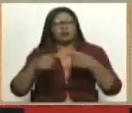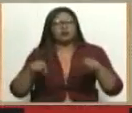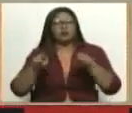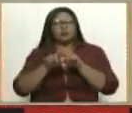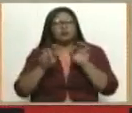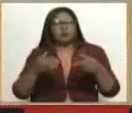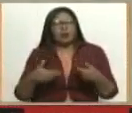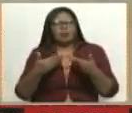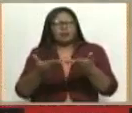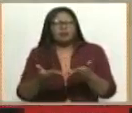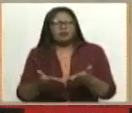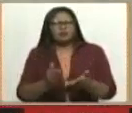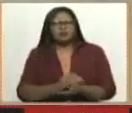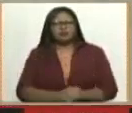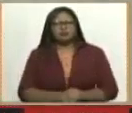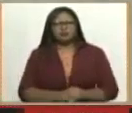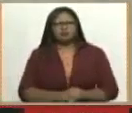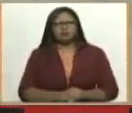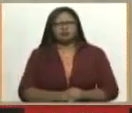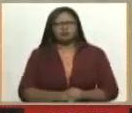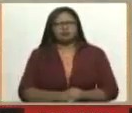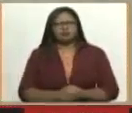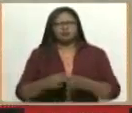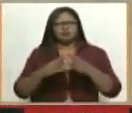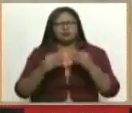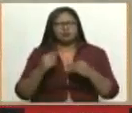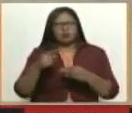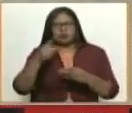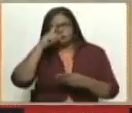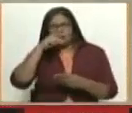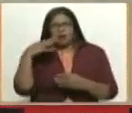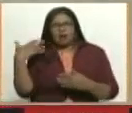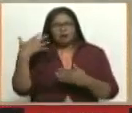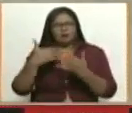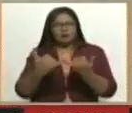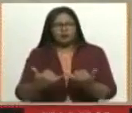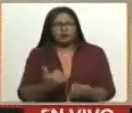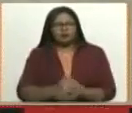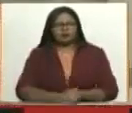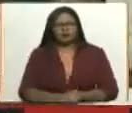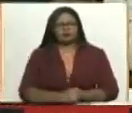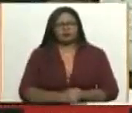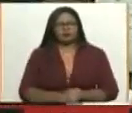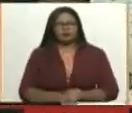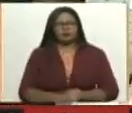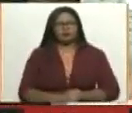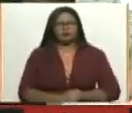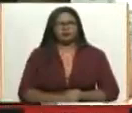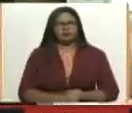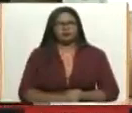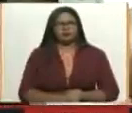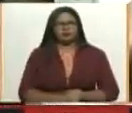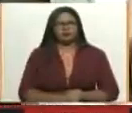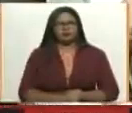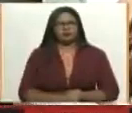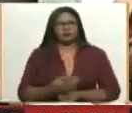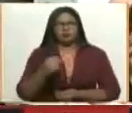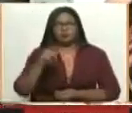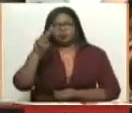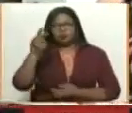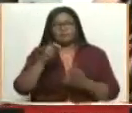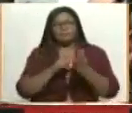ha brindado durante todos estos años. En noviembre del